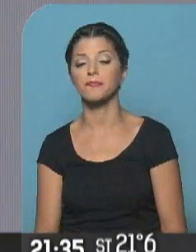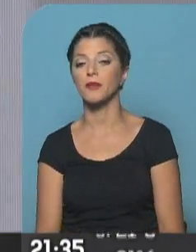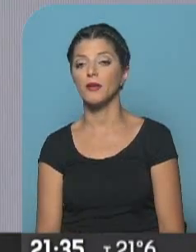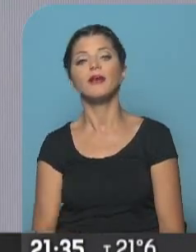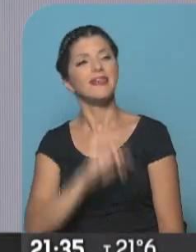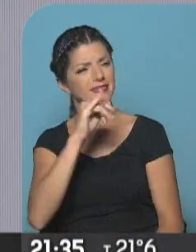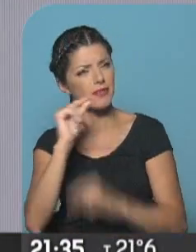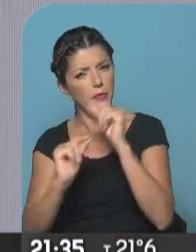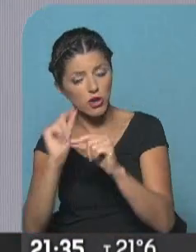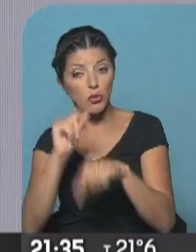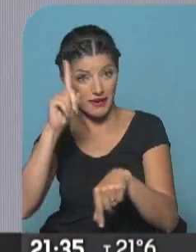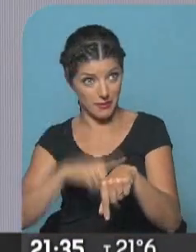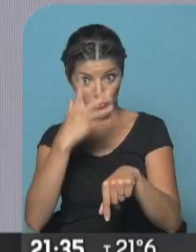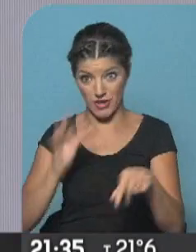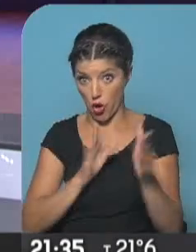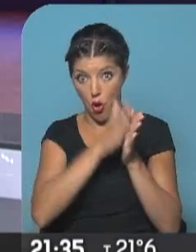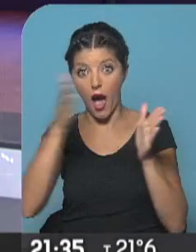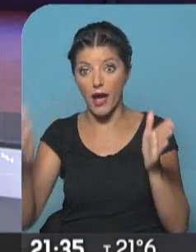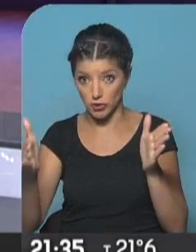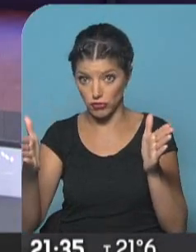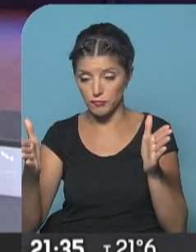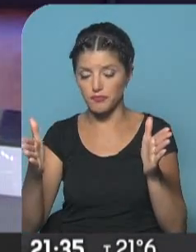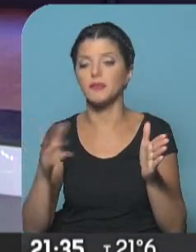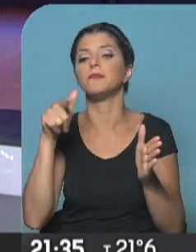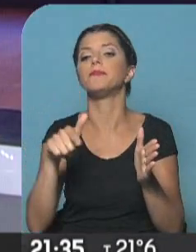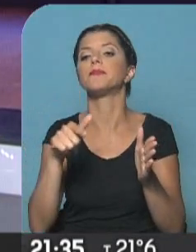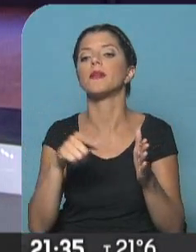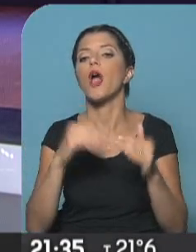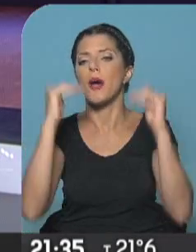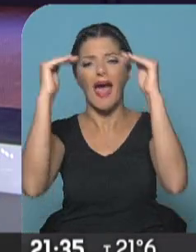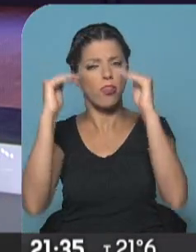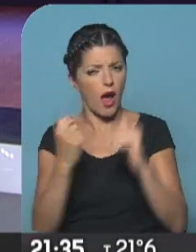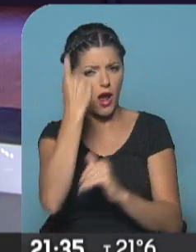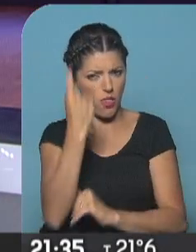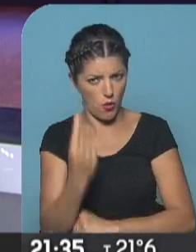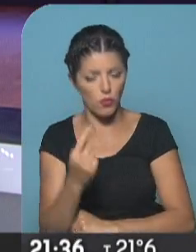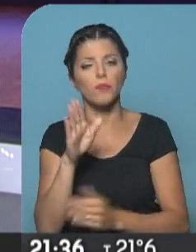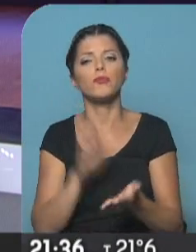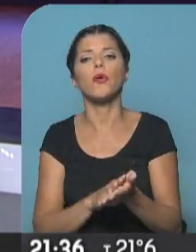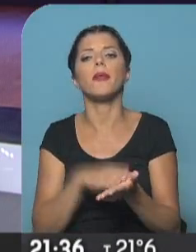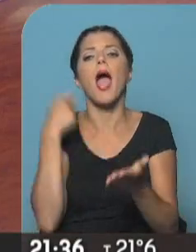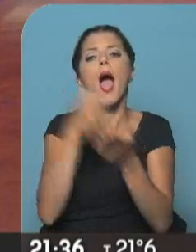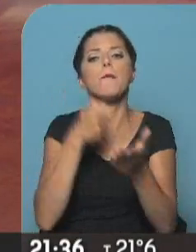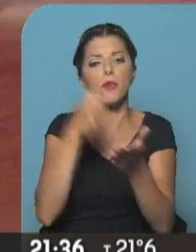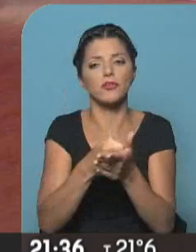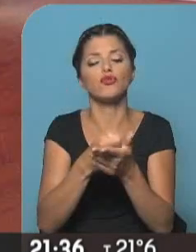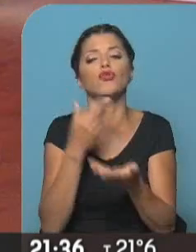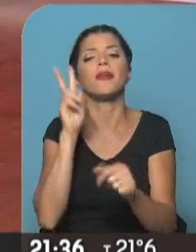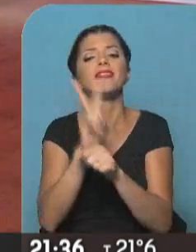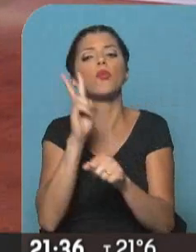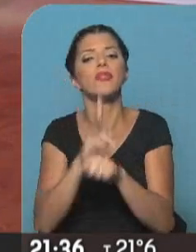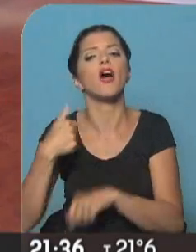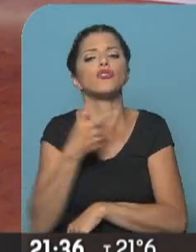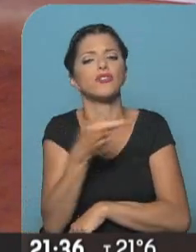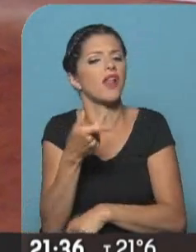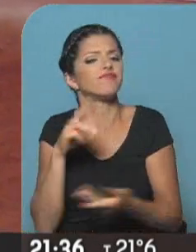esto se aplicará a lo largo de 5 años. Reforma tributaria gradual justamente en 5 años. Vamos punto por punto. Aportes y contribuciones a Seguridad Social. ¿Qué hay que saber? Bueno,